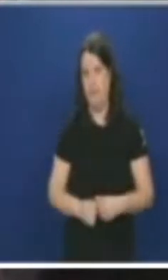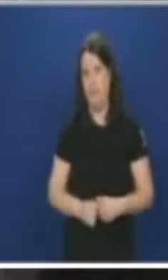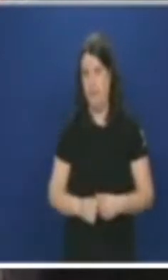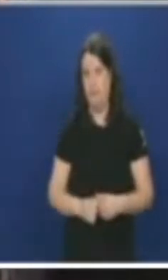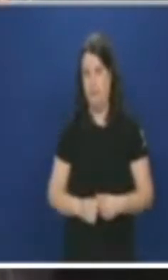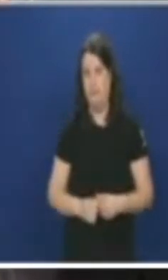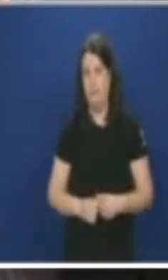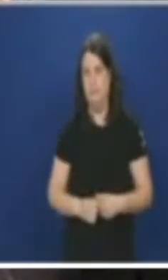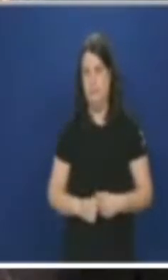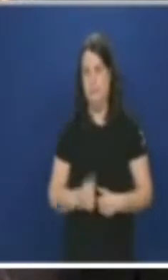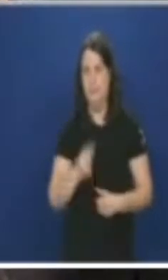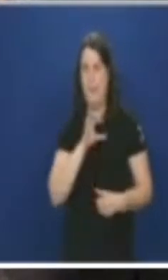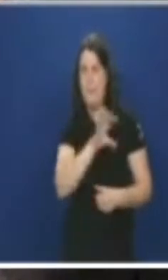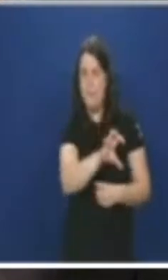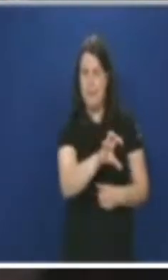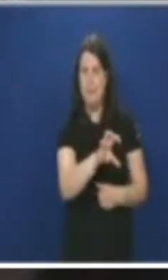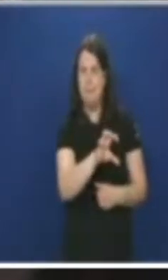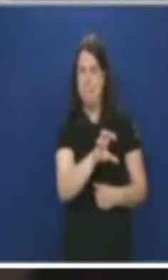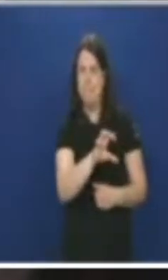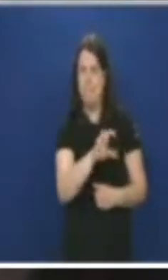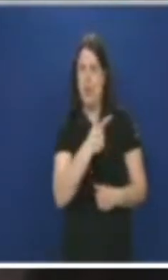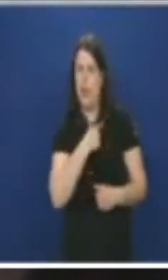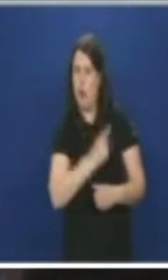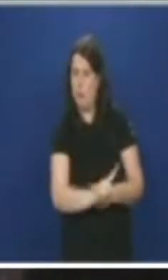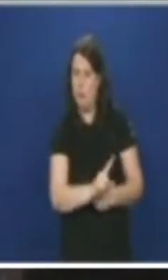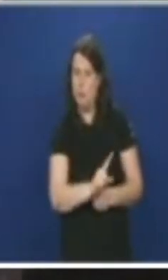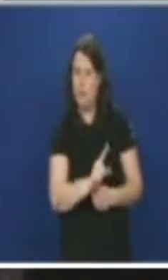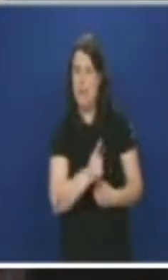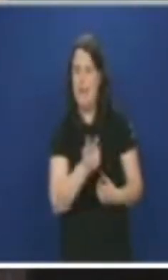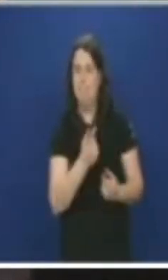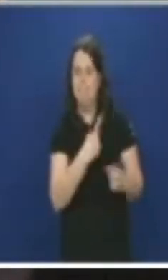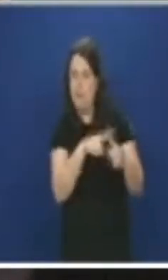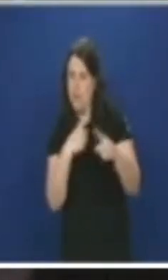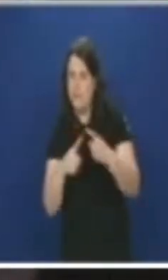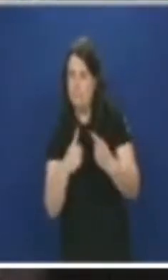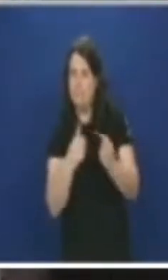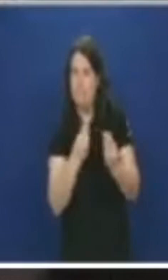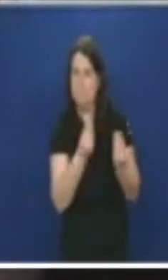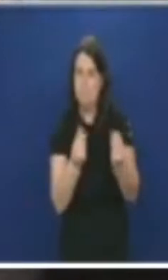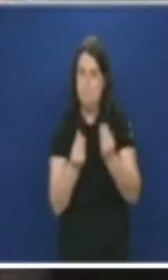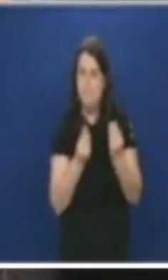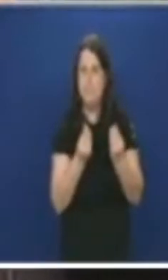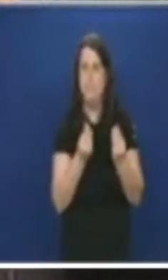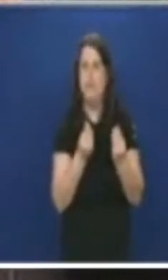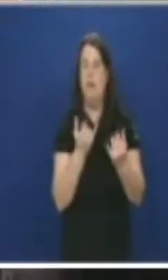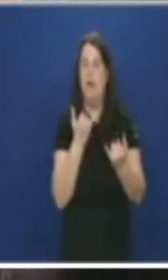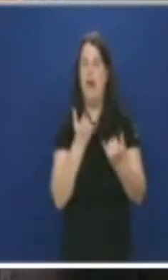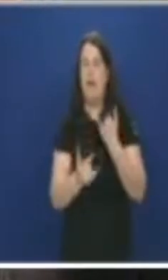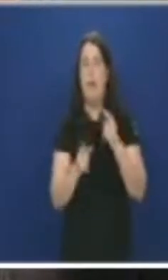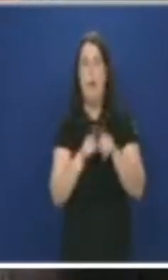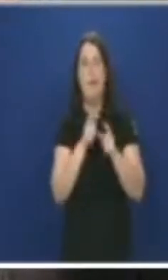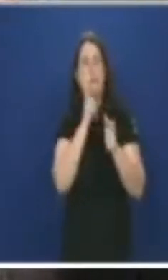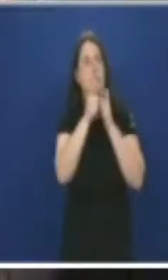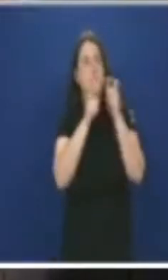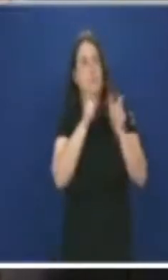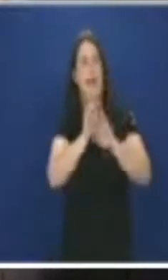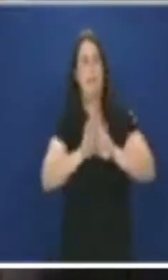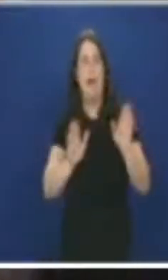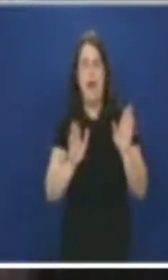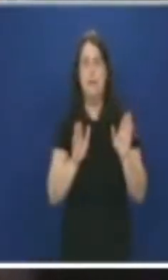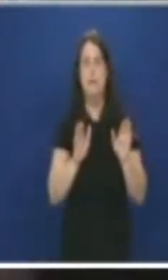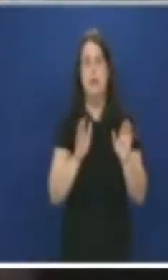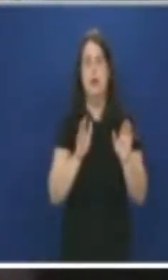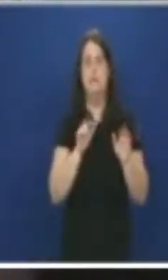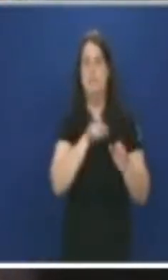lle gusto o que ve, e en troques de deitarse na queixa, dedicas